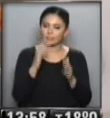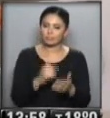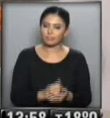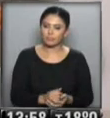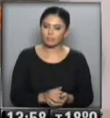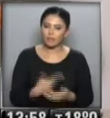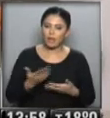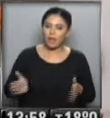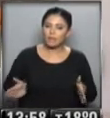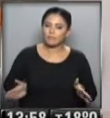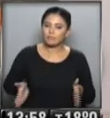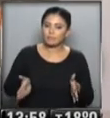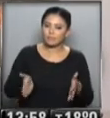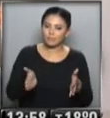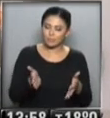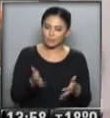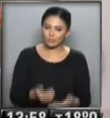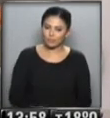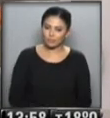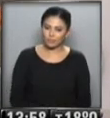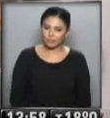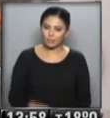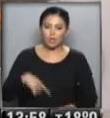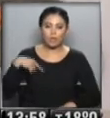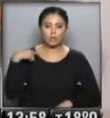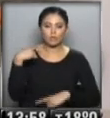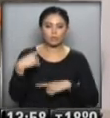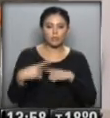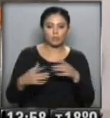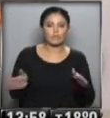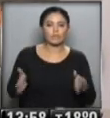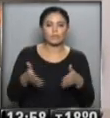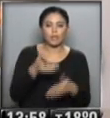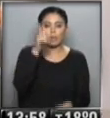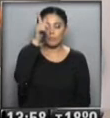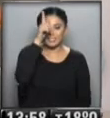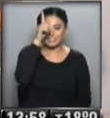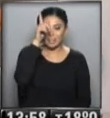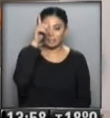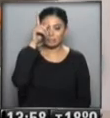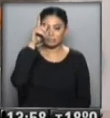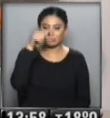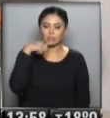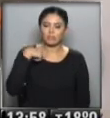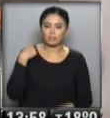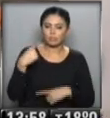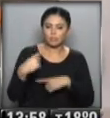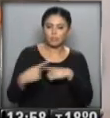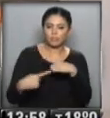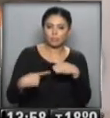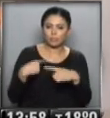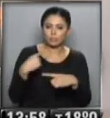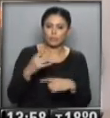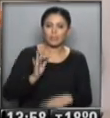al impulso continuó llevando adelante la policía de Camps en los primeros